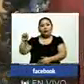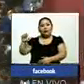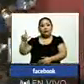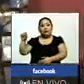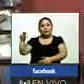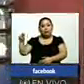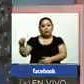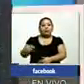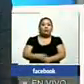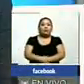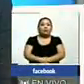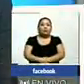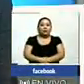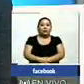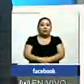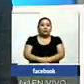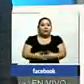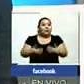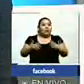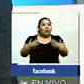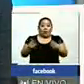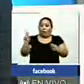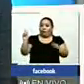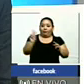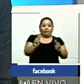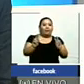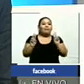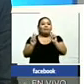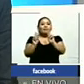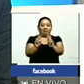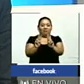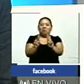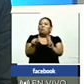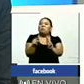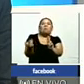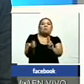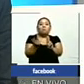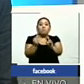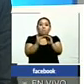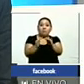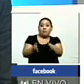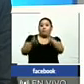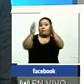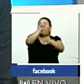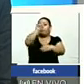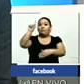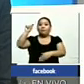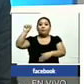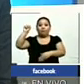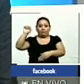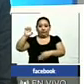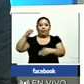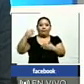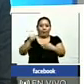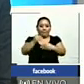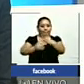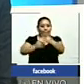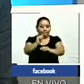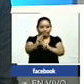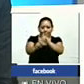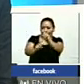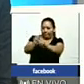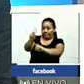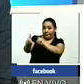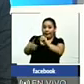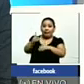Hechos. Y las ternas de los partidos políticos para integrar el Tribunal Supremo Electoral comenzaron a someterse a las entrevistas de